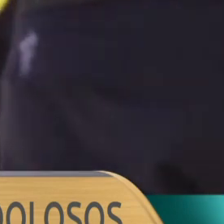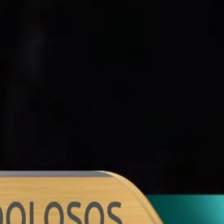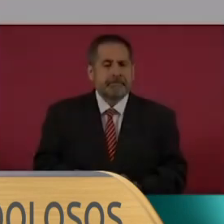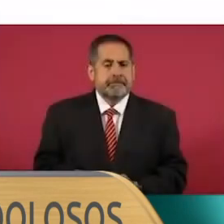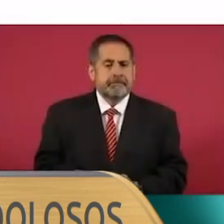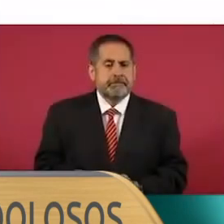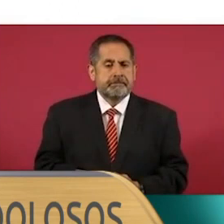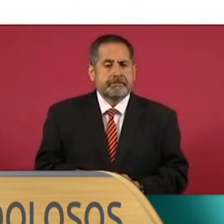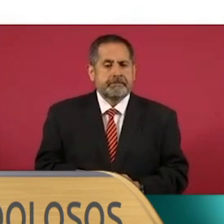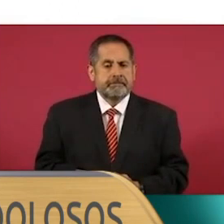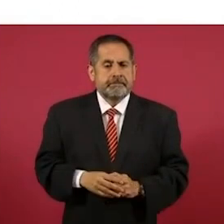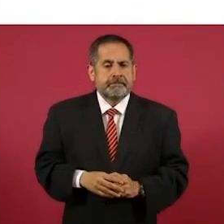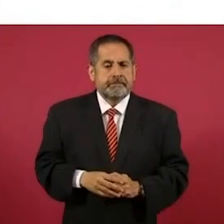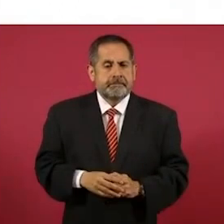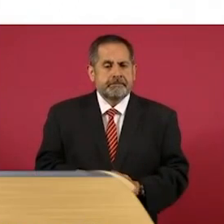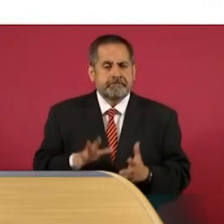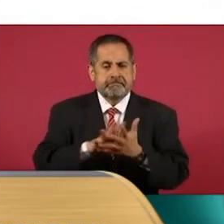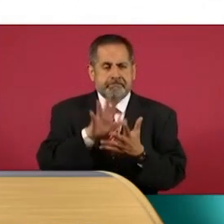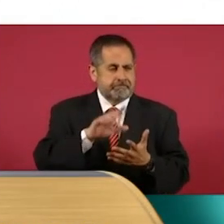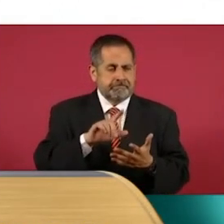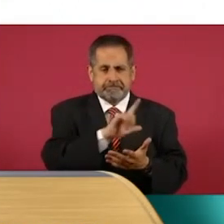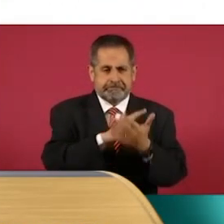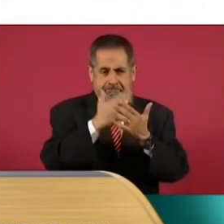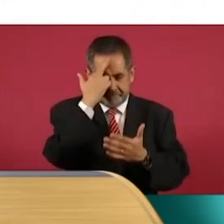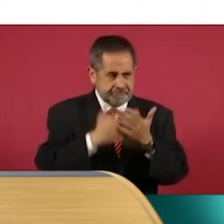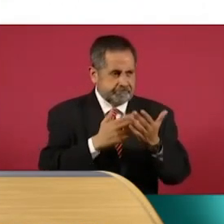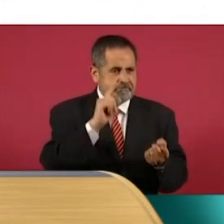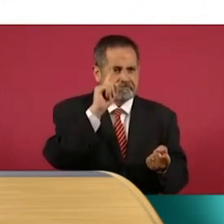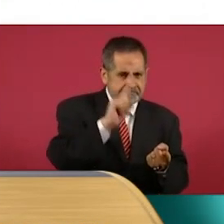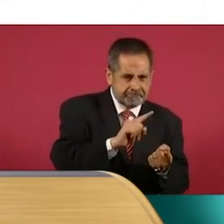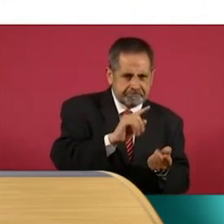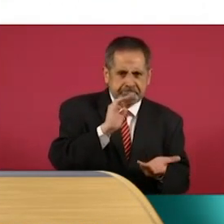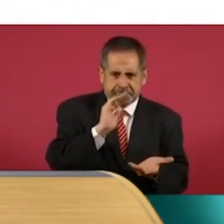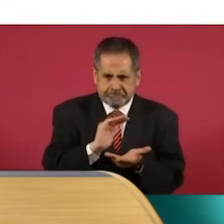agosto. En casi todos los delitos hubo reducciones, adelante,